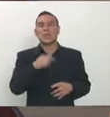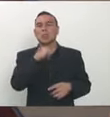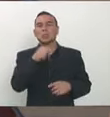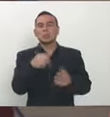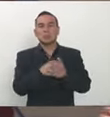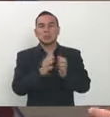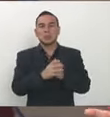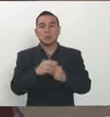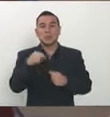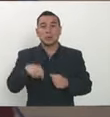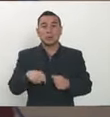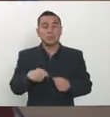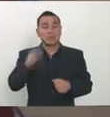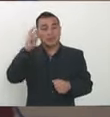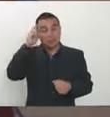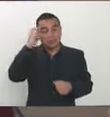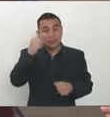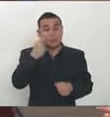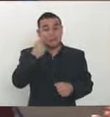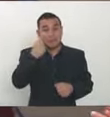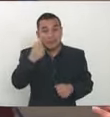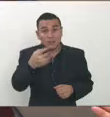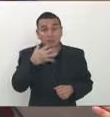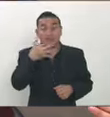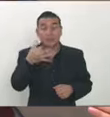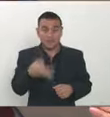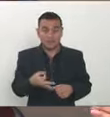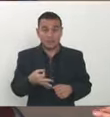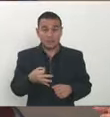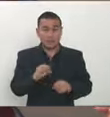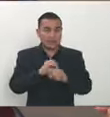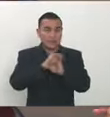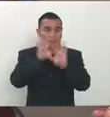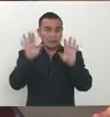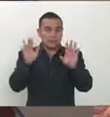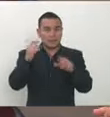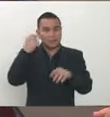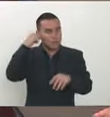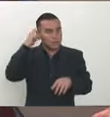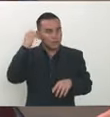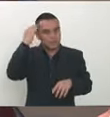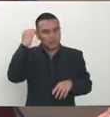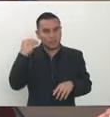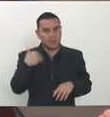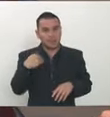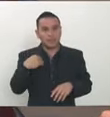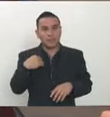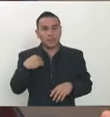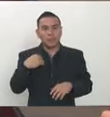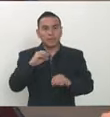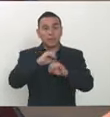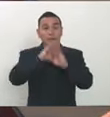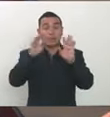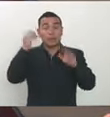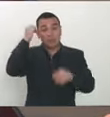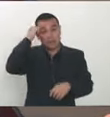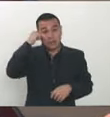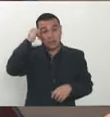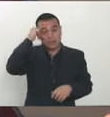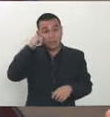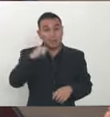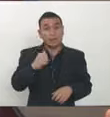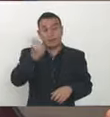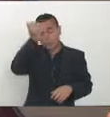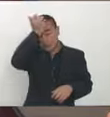ese es España, no es El Salvador. Veamos esto. Y por favor, el hombre, la mujer, sabio, aprende de los errores de los